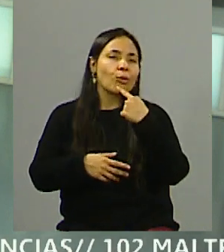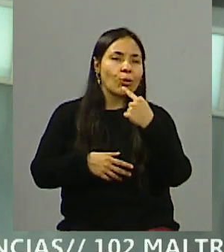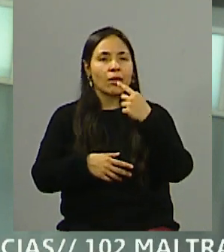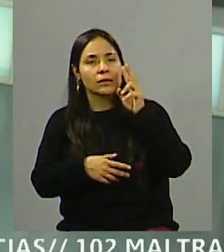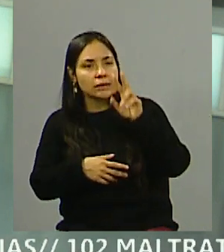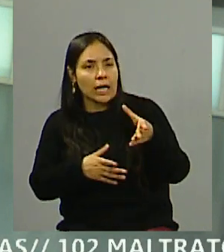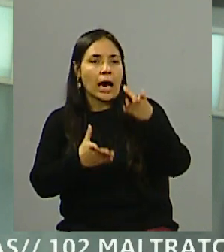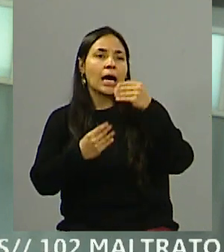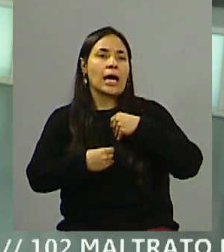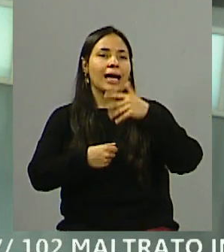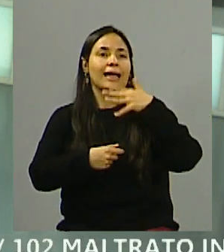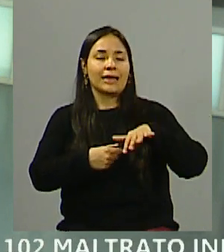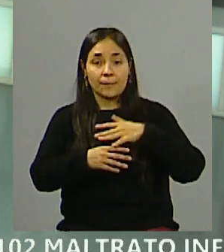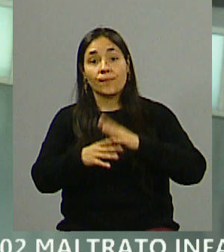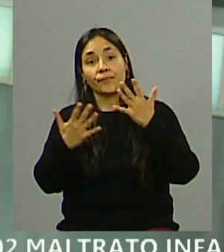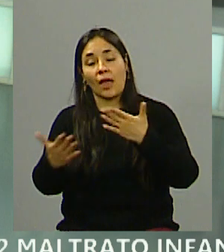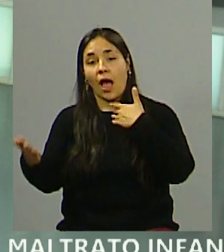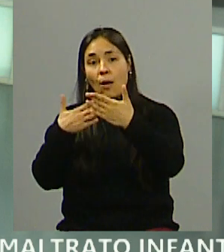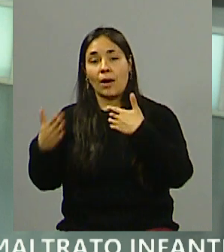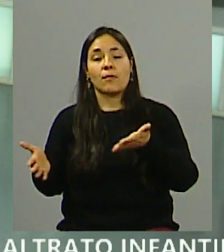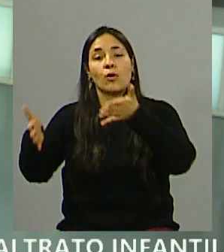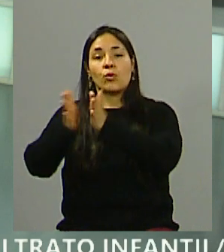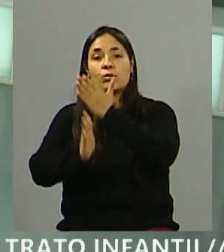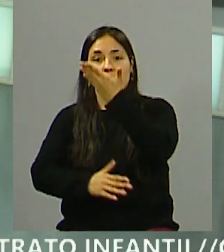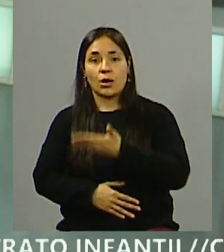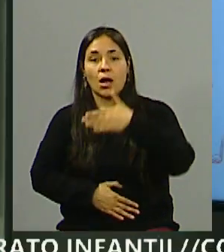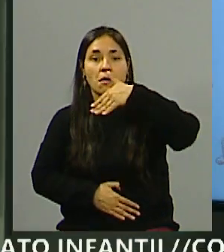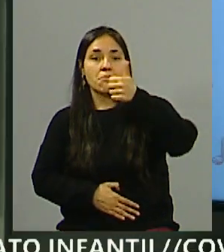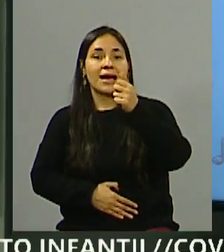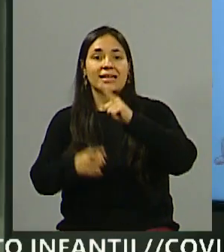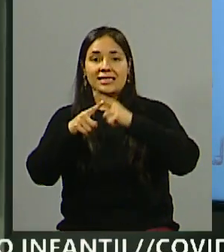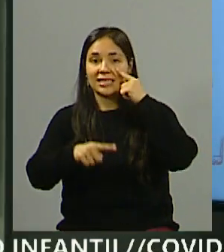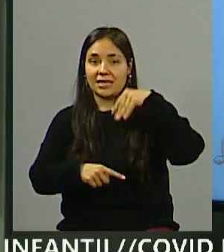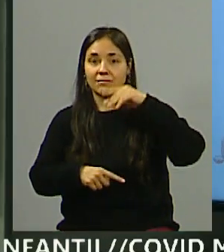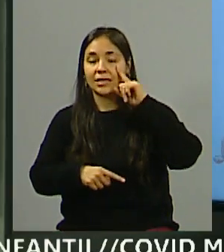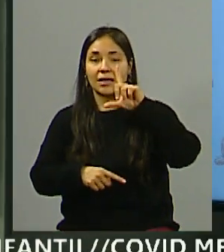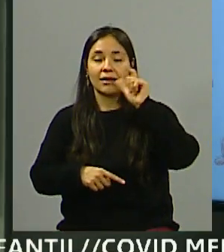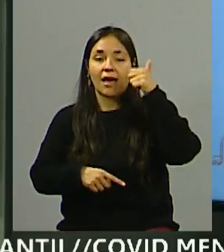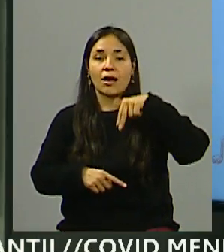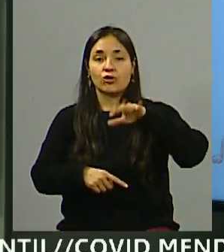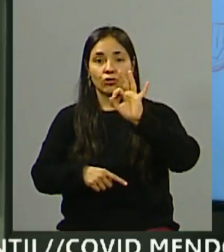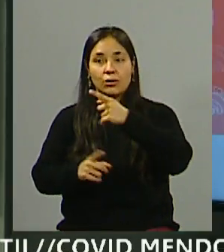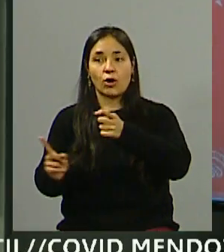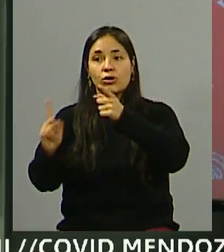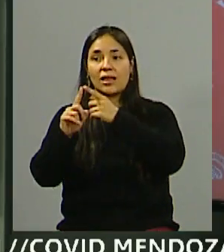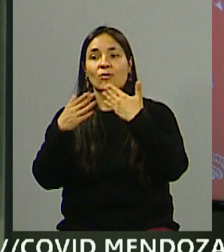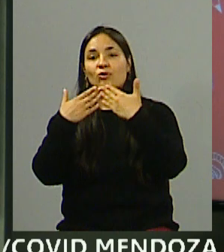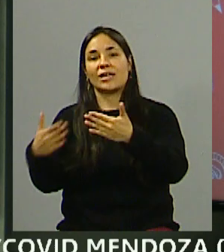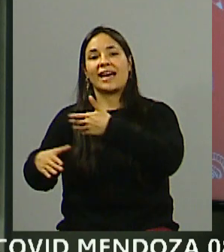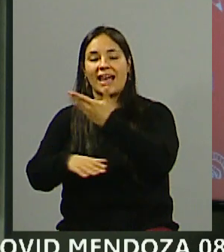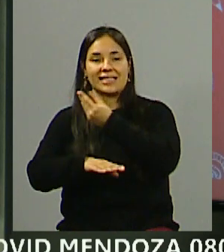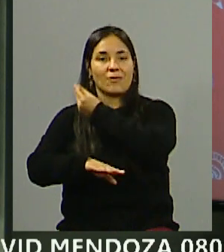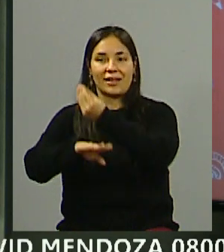tema estamos en comunicación con Maximiliano Aguiar. Maximiliano, muchas gracias por atendernos. ¿Cómo